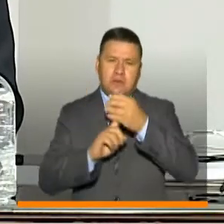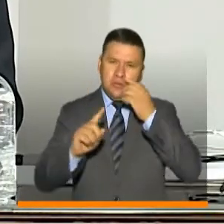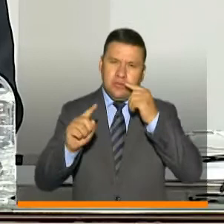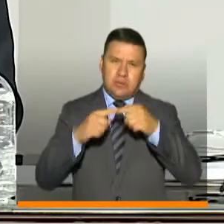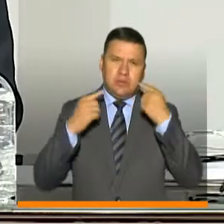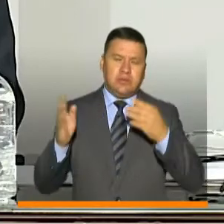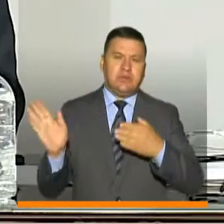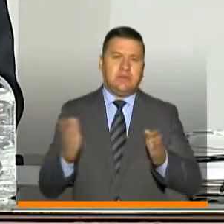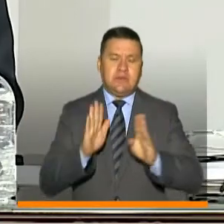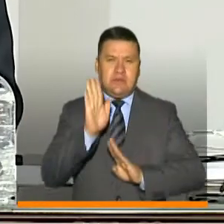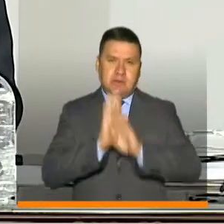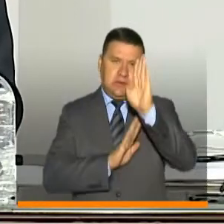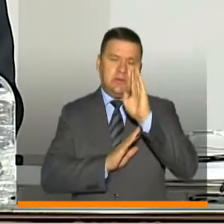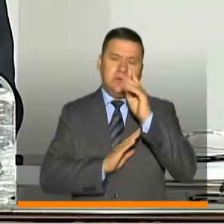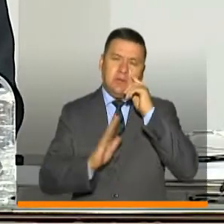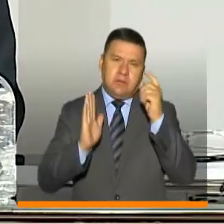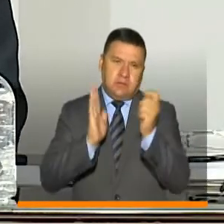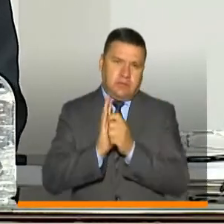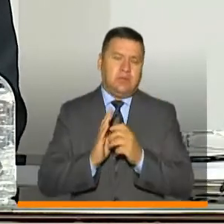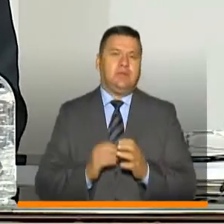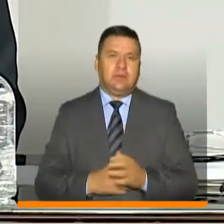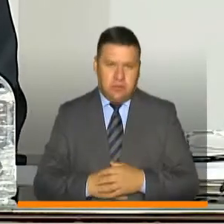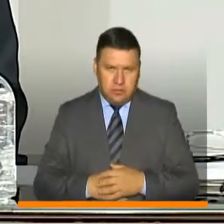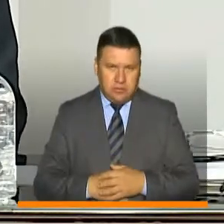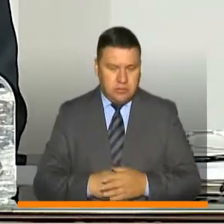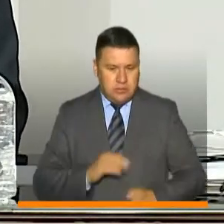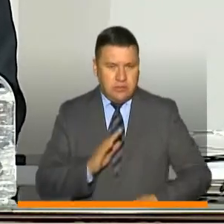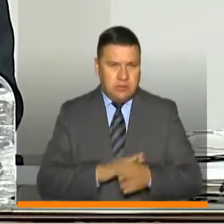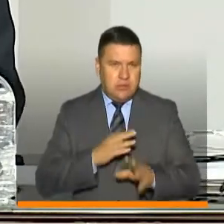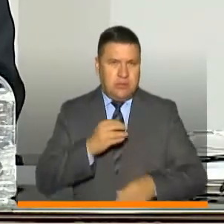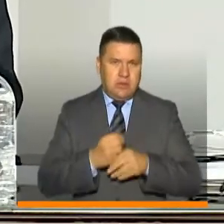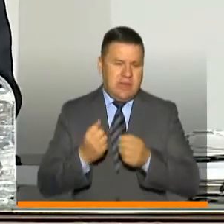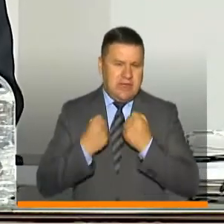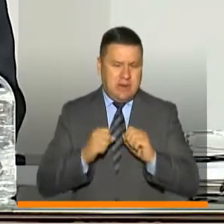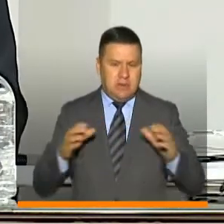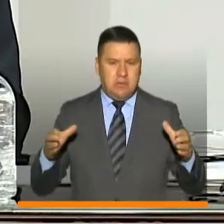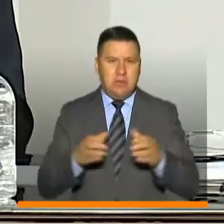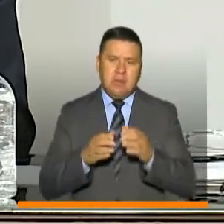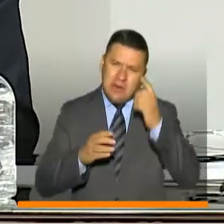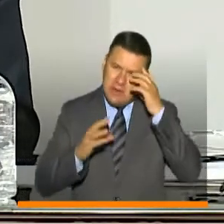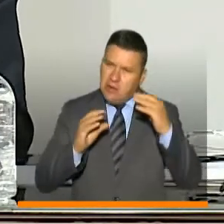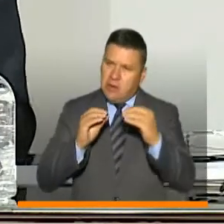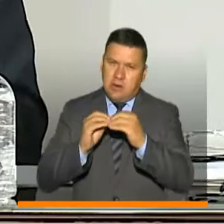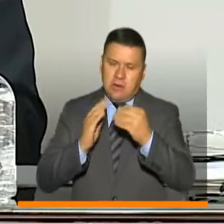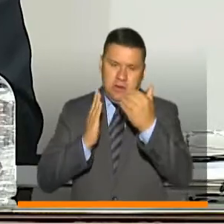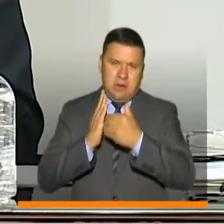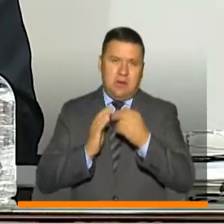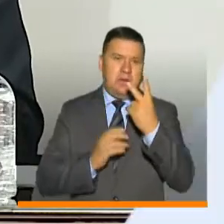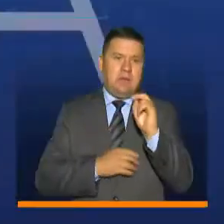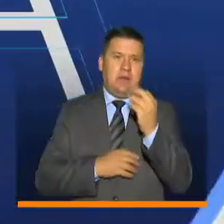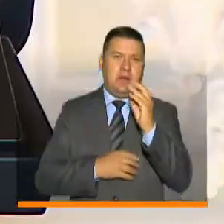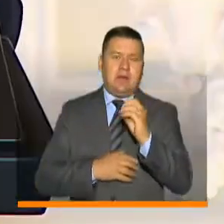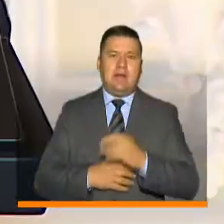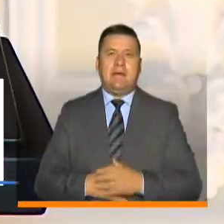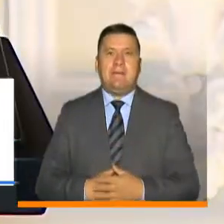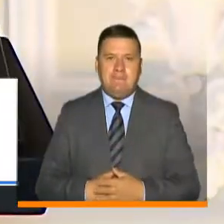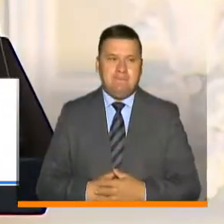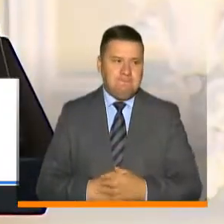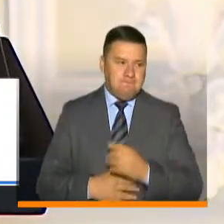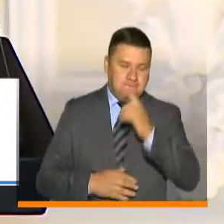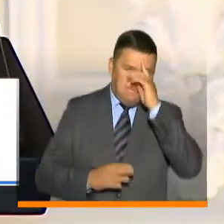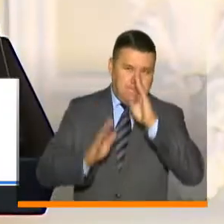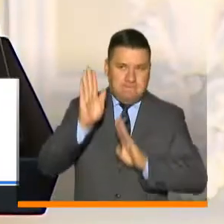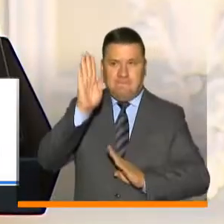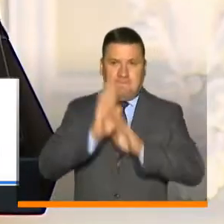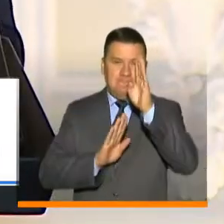del plan de desarrollo y por lo tanto también en seguir sumando esfuerzos para consolidar la Agenda 2030. El